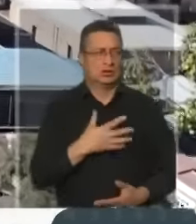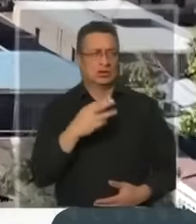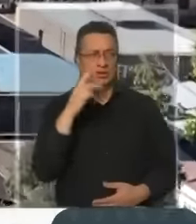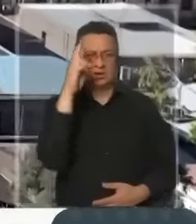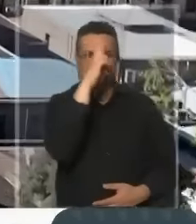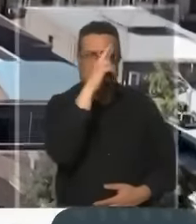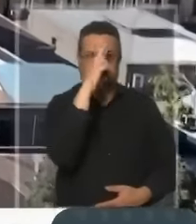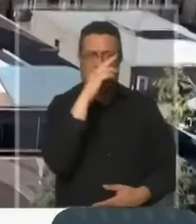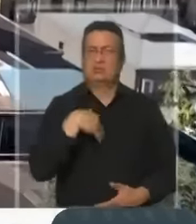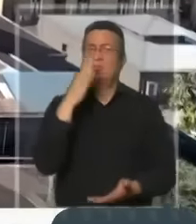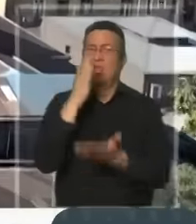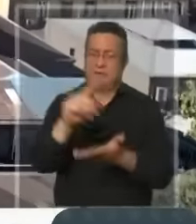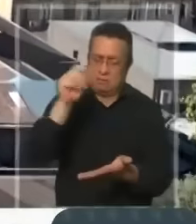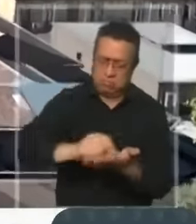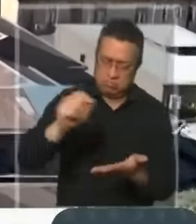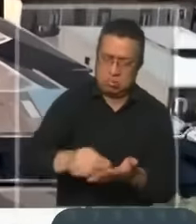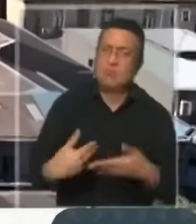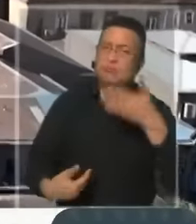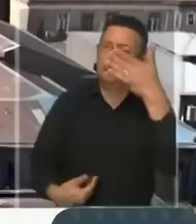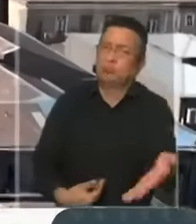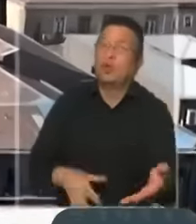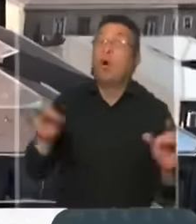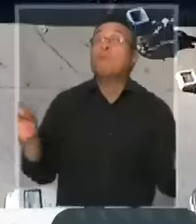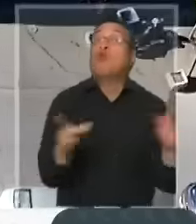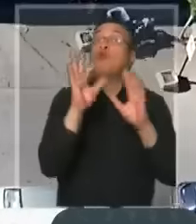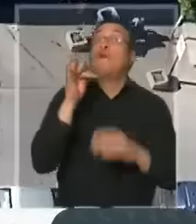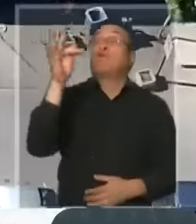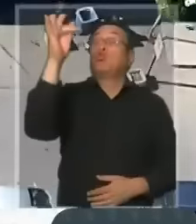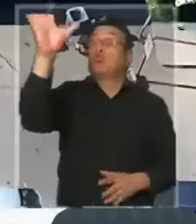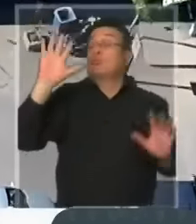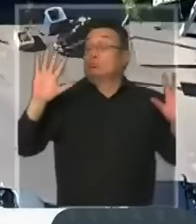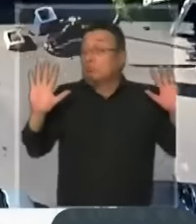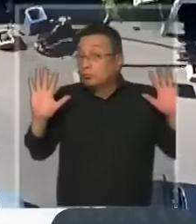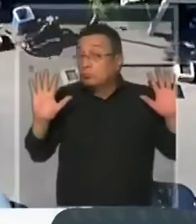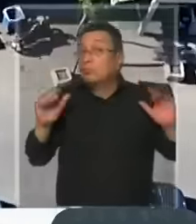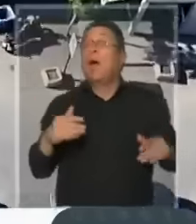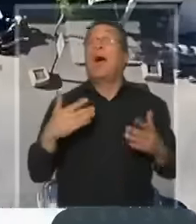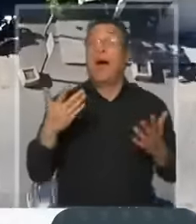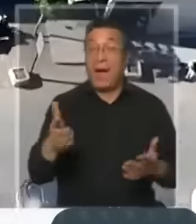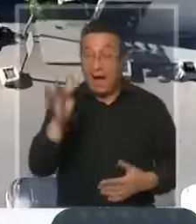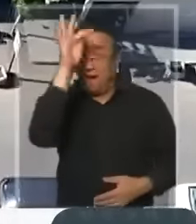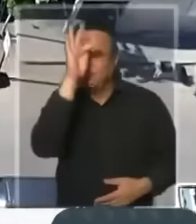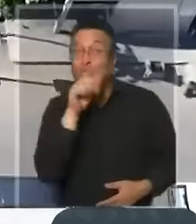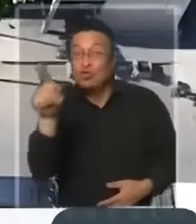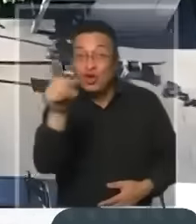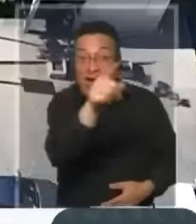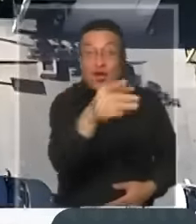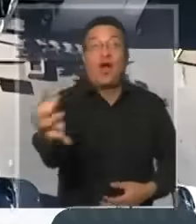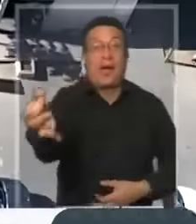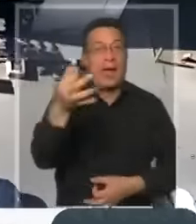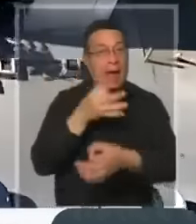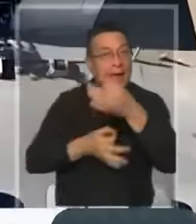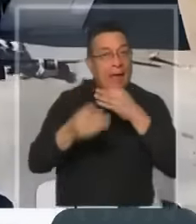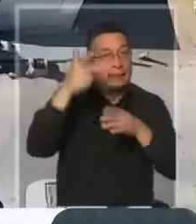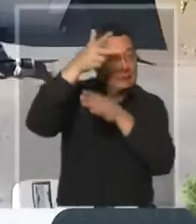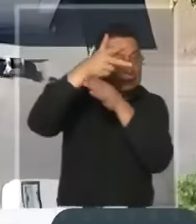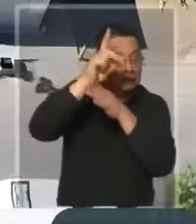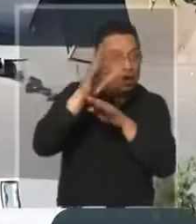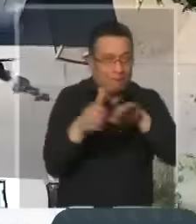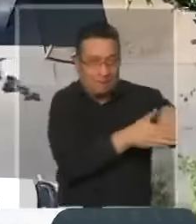estaba ocurriendo, por posibles consecuencias futuras. Funcionarios del recinto nos indican fuera de cámara que una